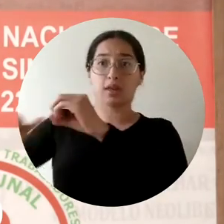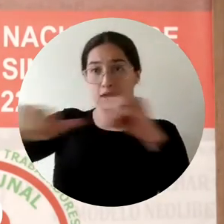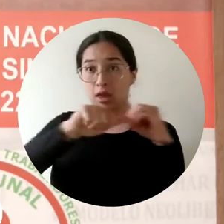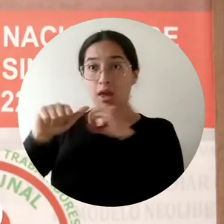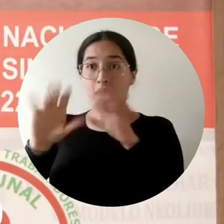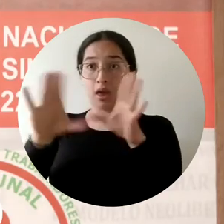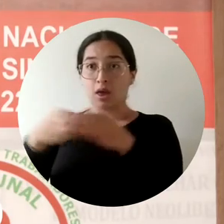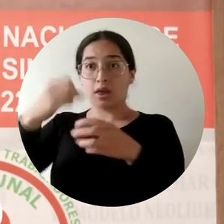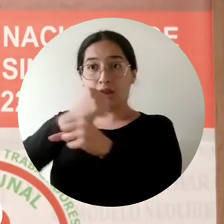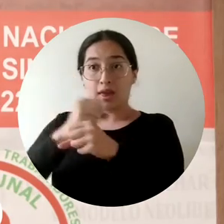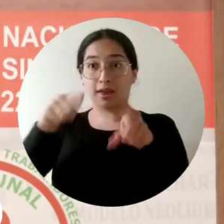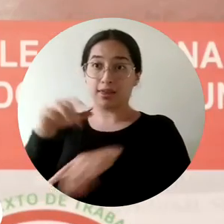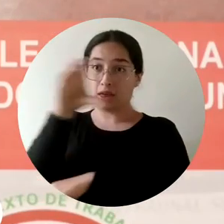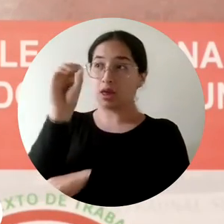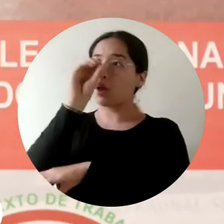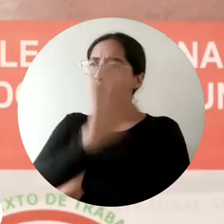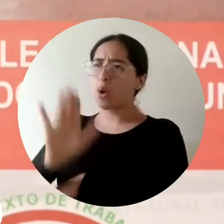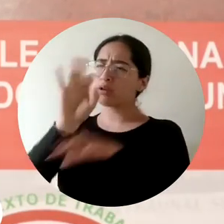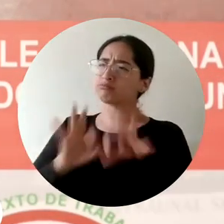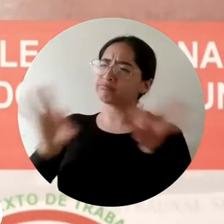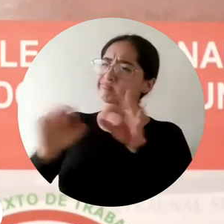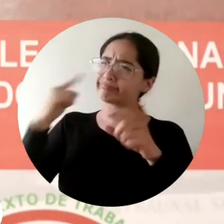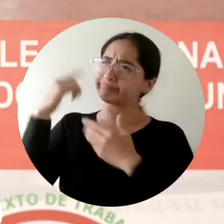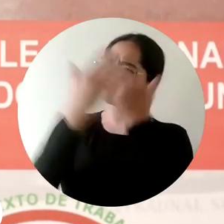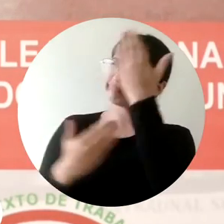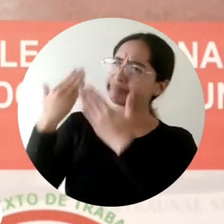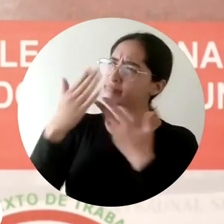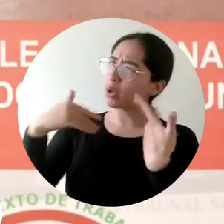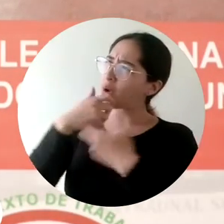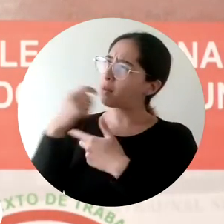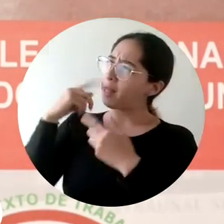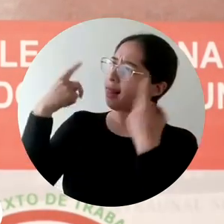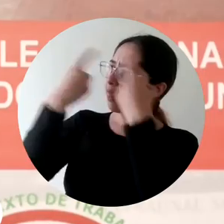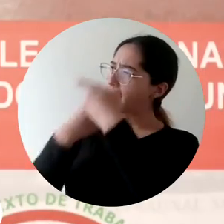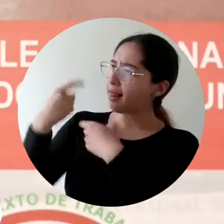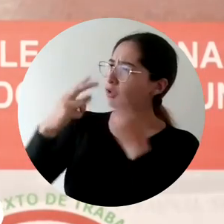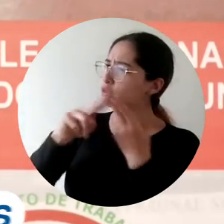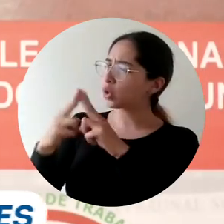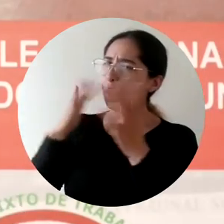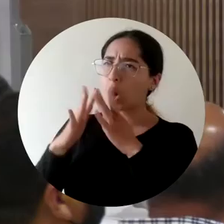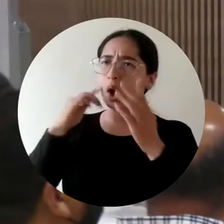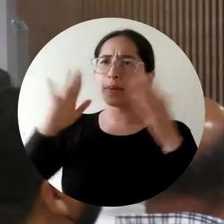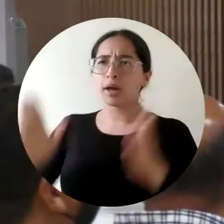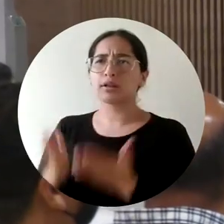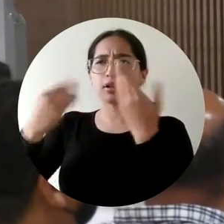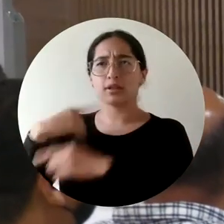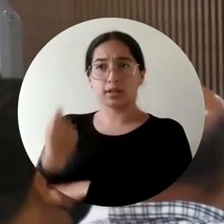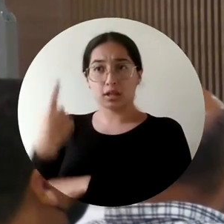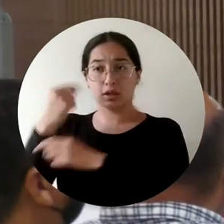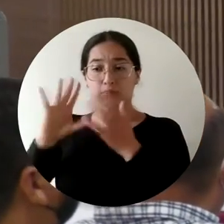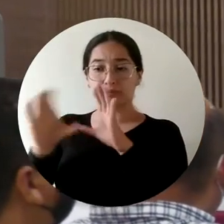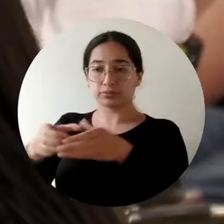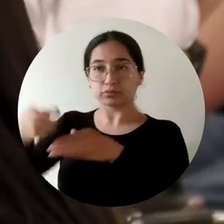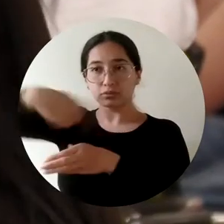trabajadores y trabajadoras de las universidades poder tener estos elementos de análisis y de juicio para organizar sus acciones de movilidad social,